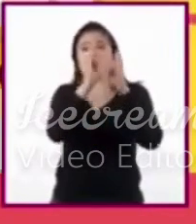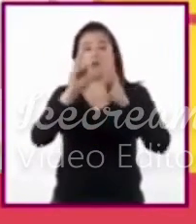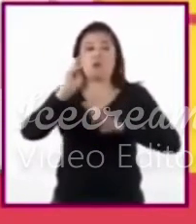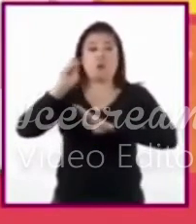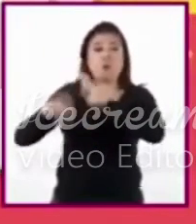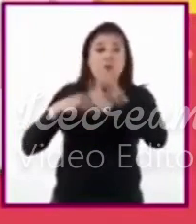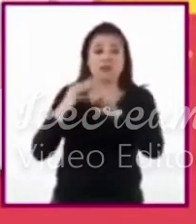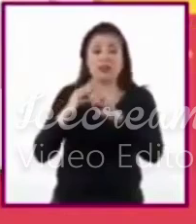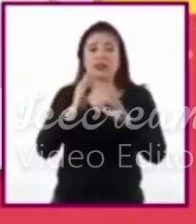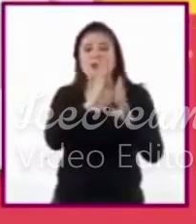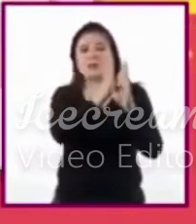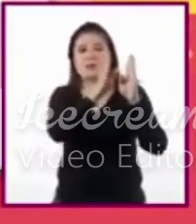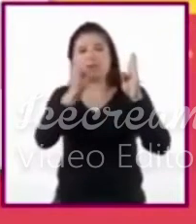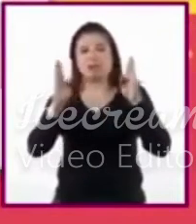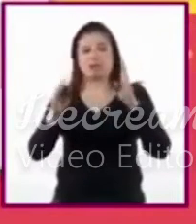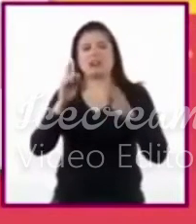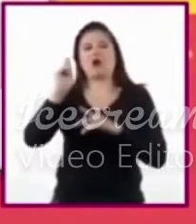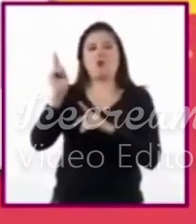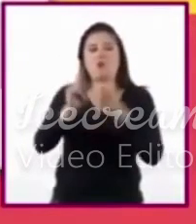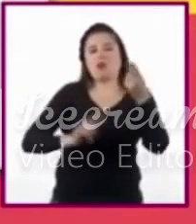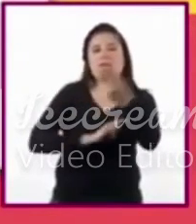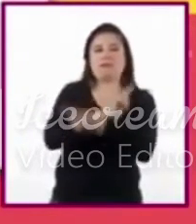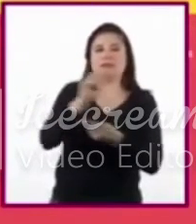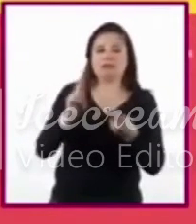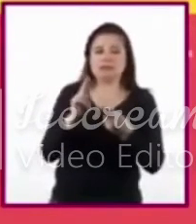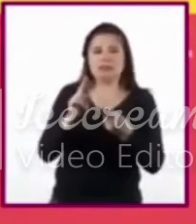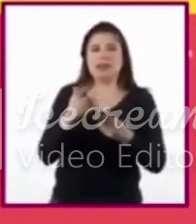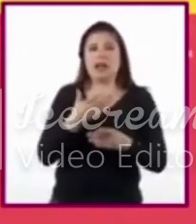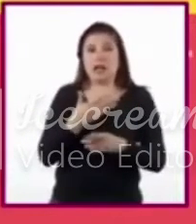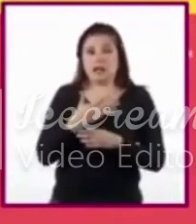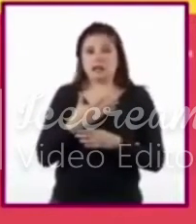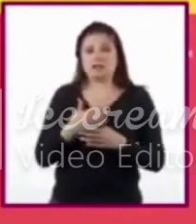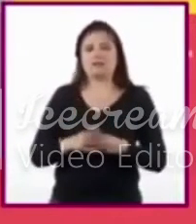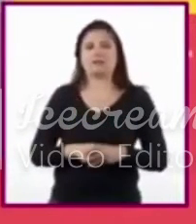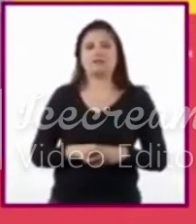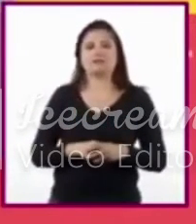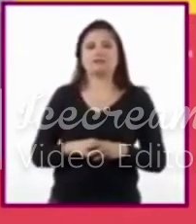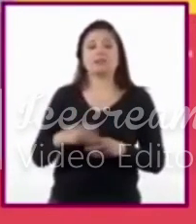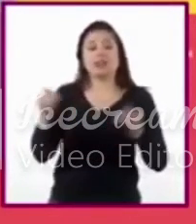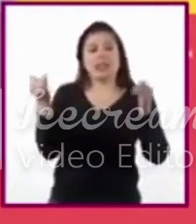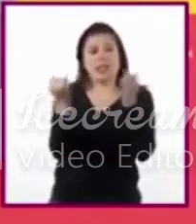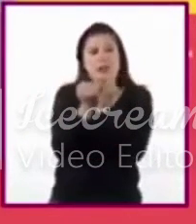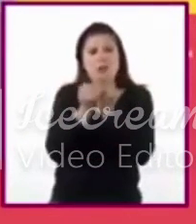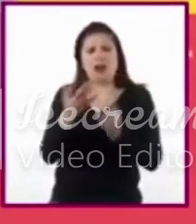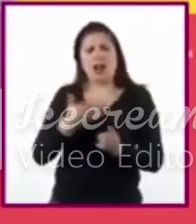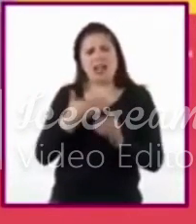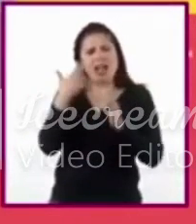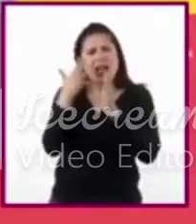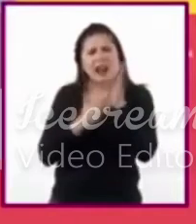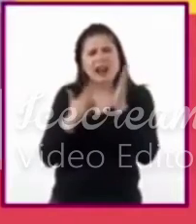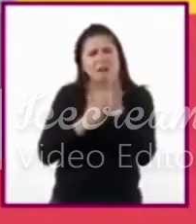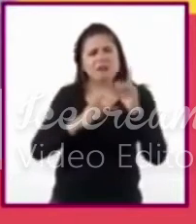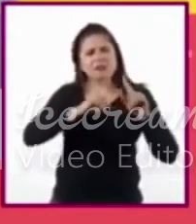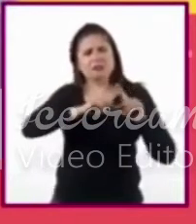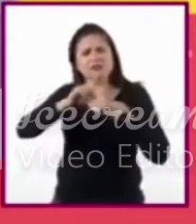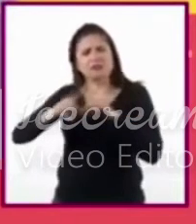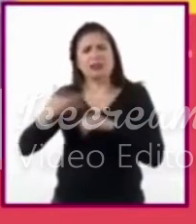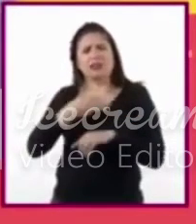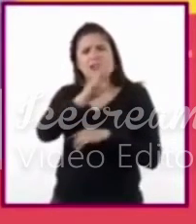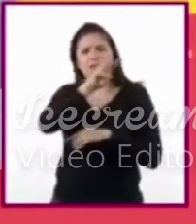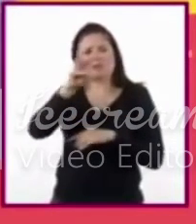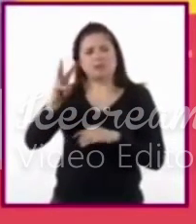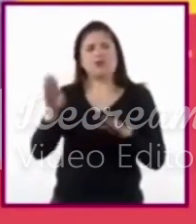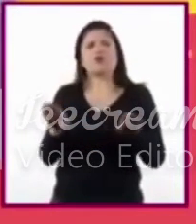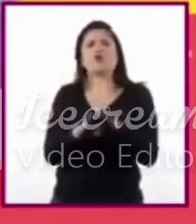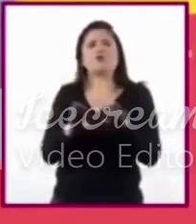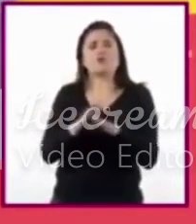Mundial y la Biblioteca Virtual Universal. Y se cuenta también con herramientas que ofrecen los navegadores, como